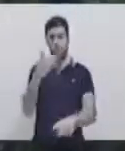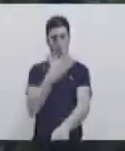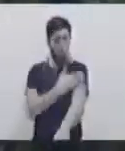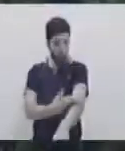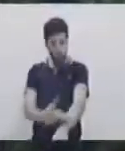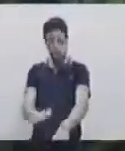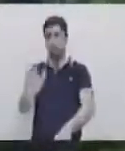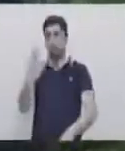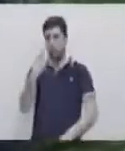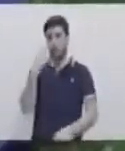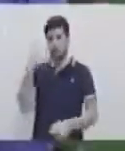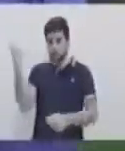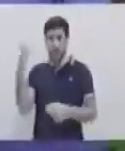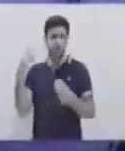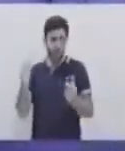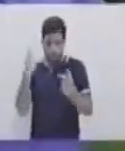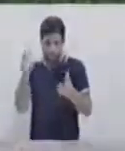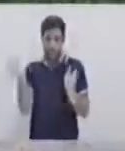Continuamos.